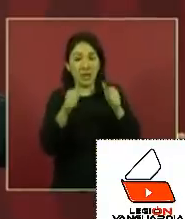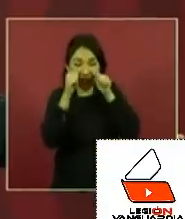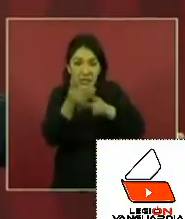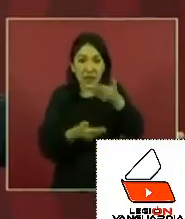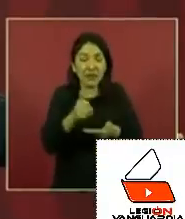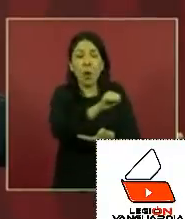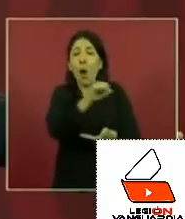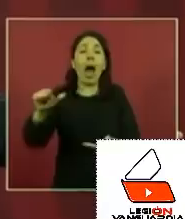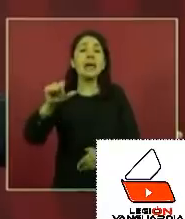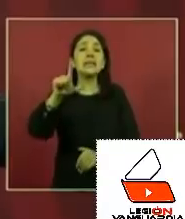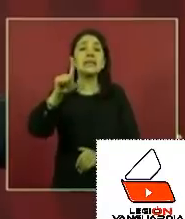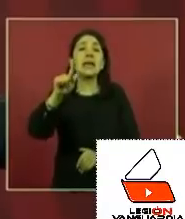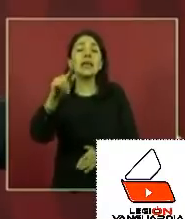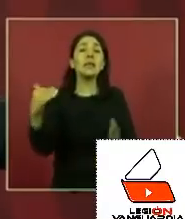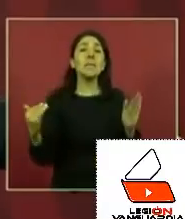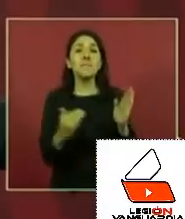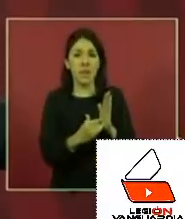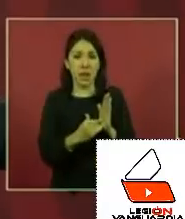setenta mil